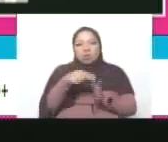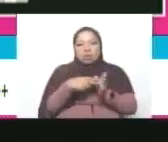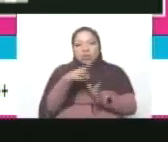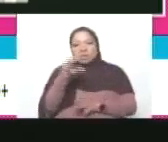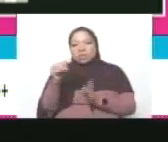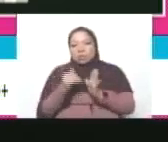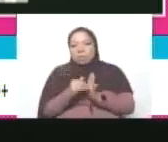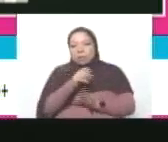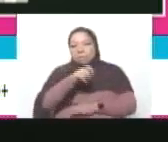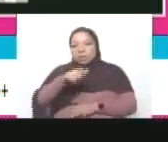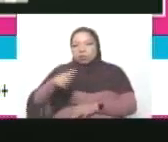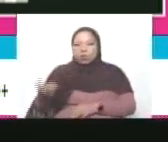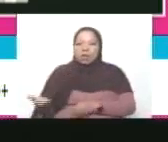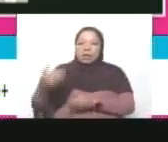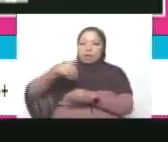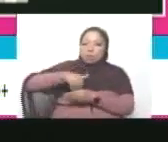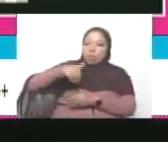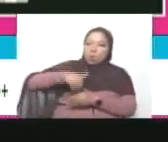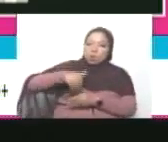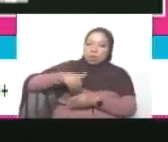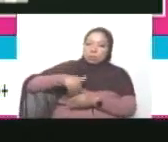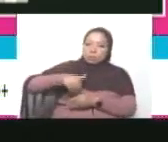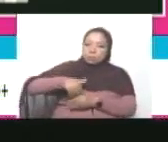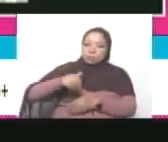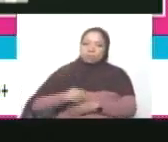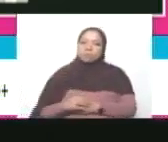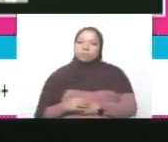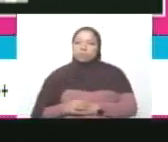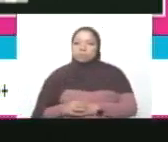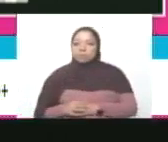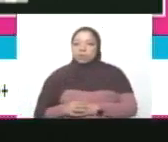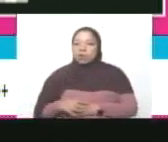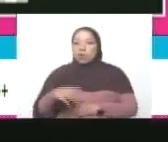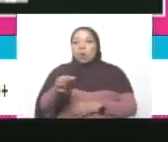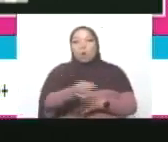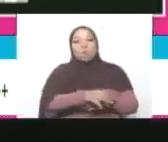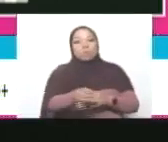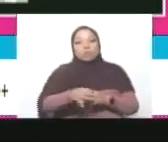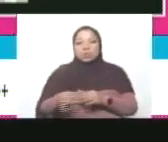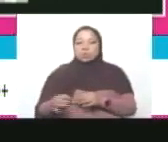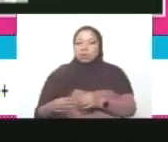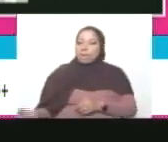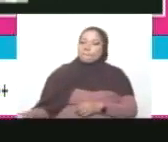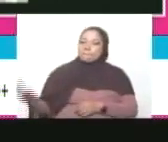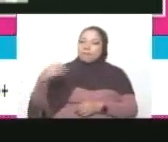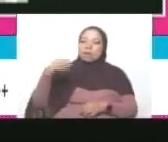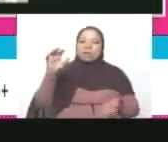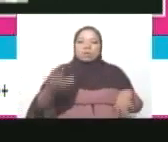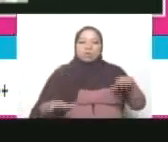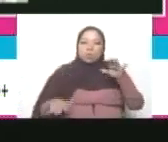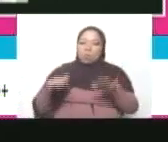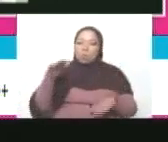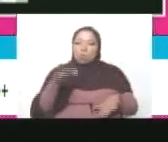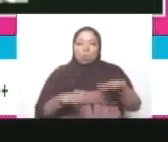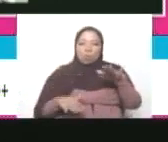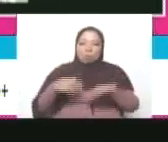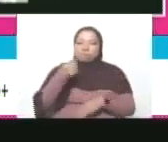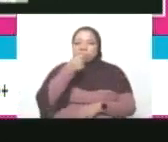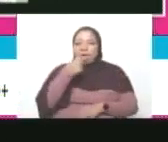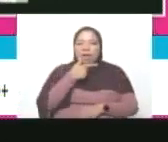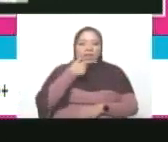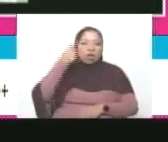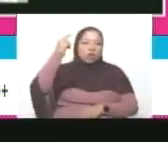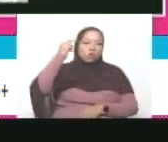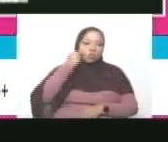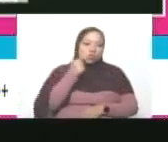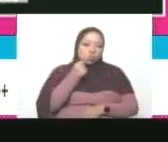electores. Pero somos un pueblo, un municipio que tiene más costas en el estado de Sucre. Tenemos costa sur,